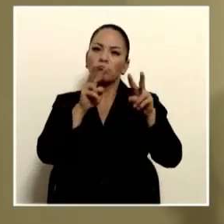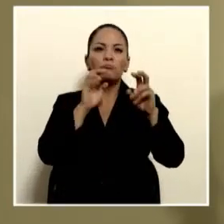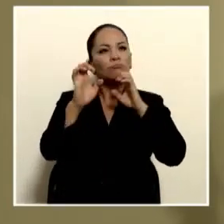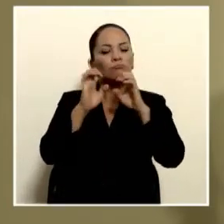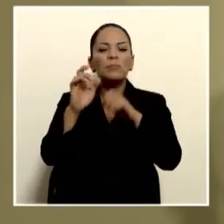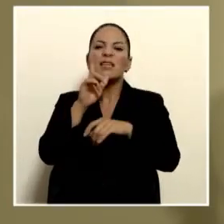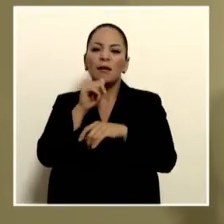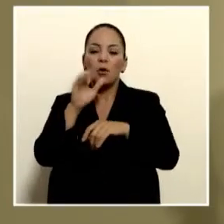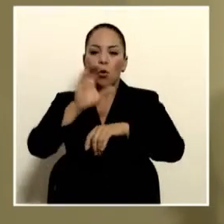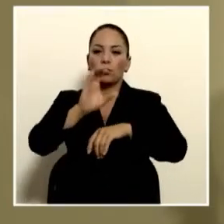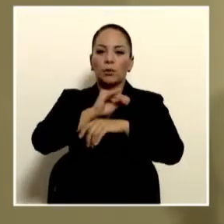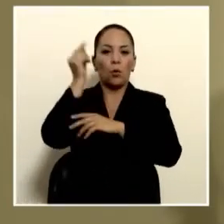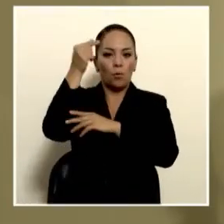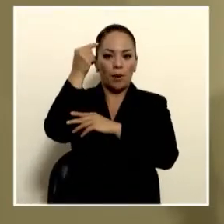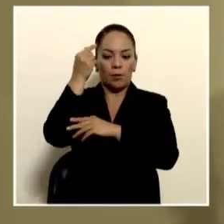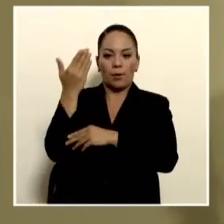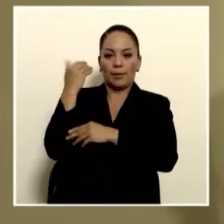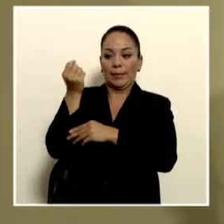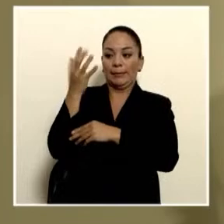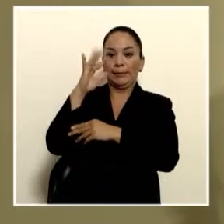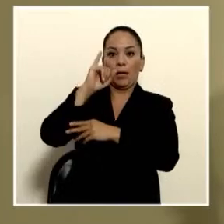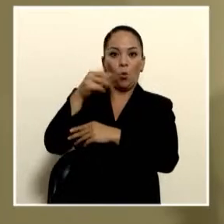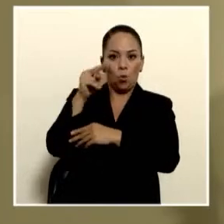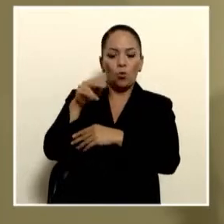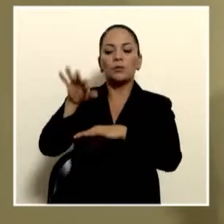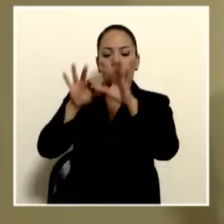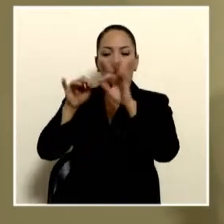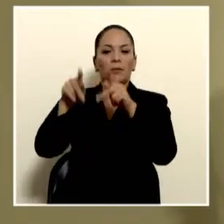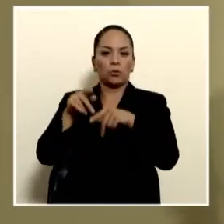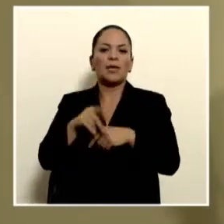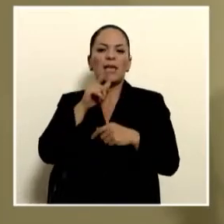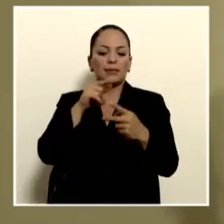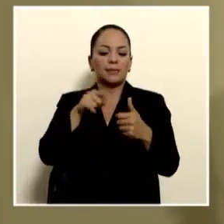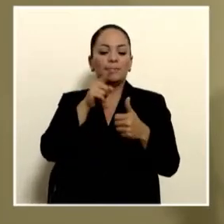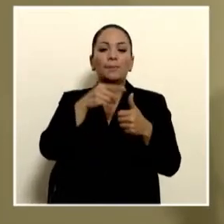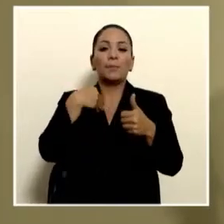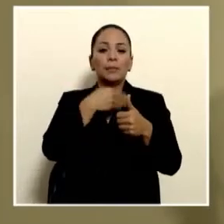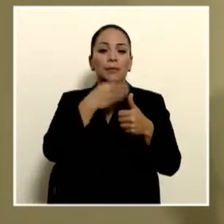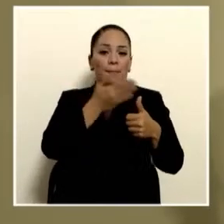Consejo de Gobierno del 15 de junio, compuesto por la ministra de la